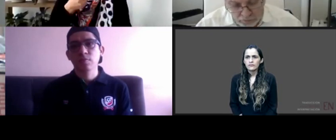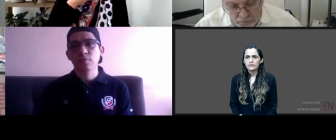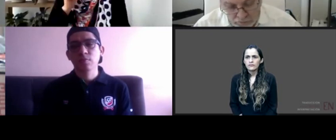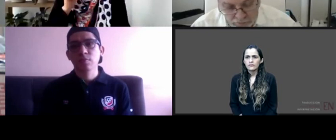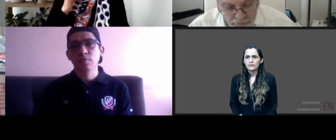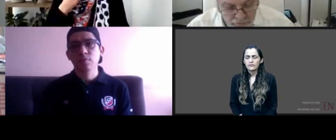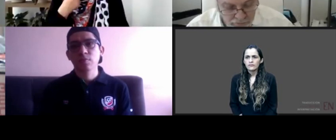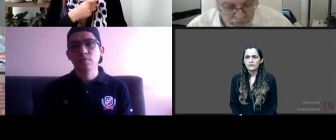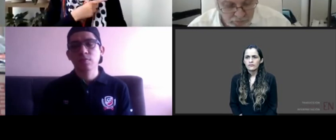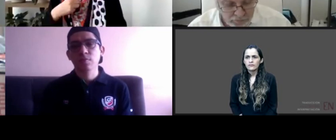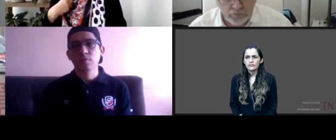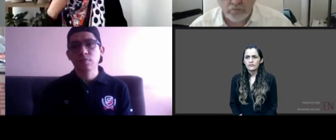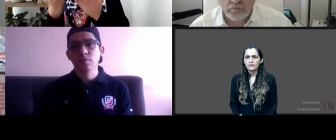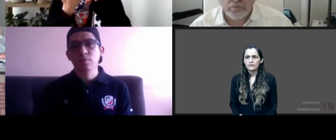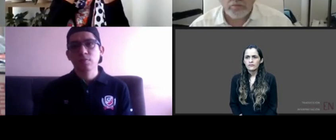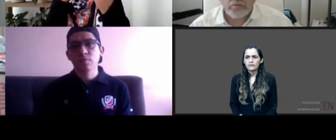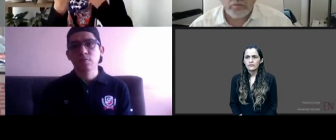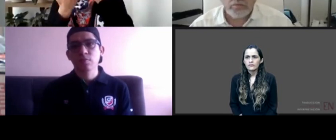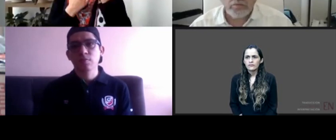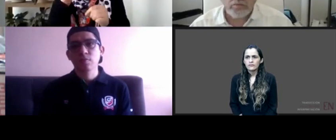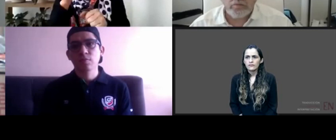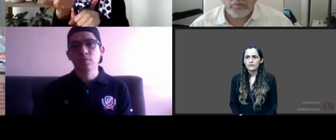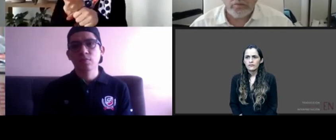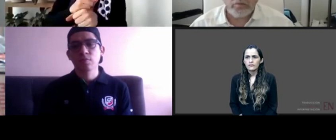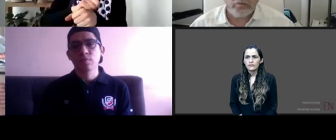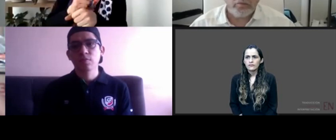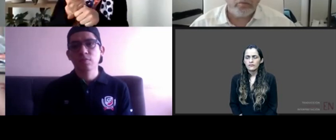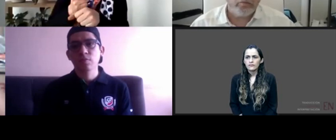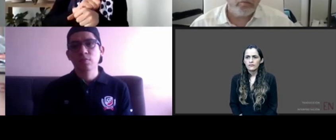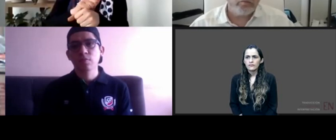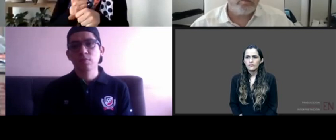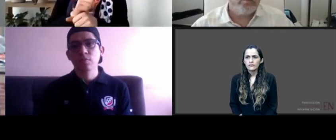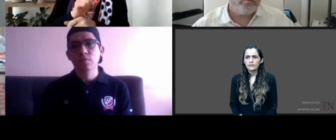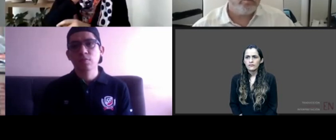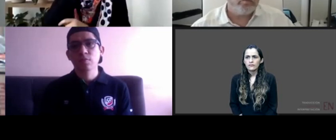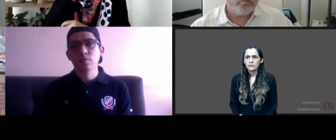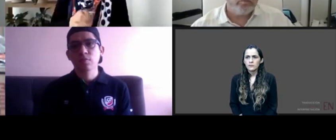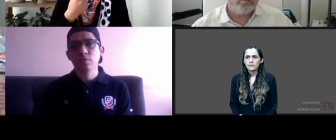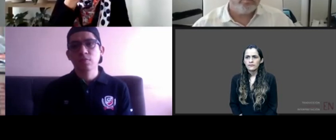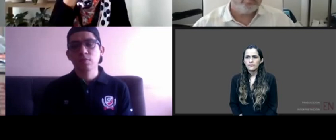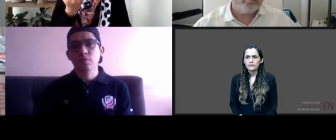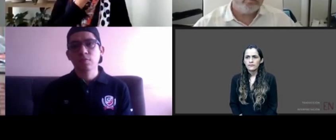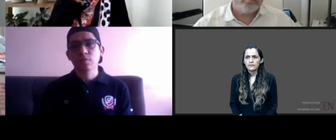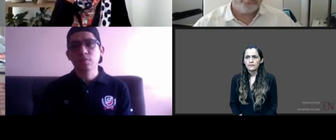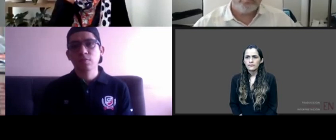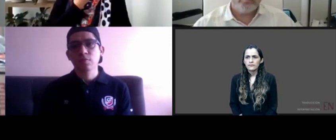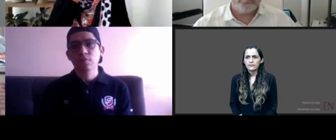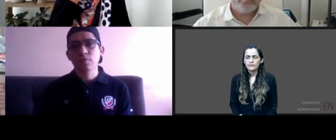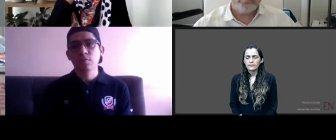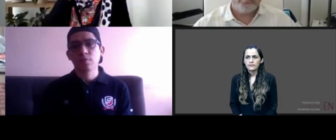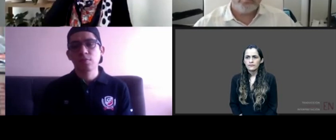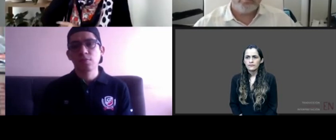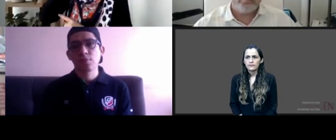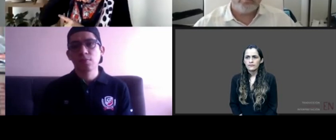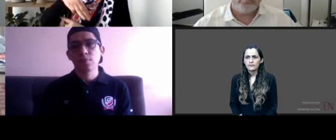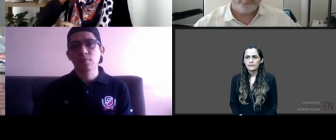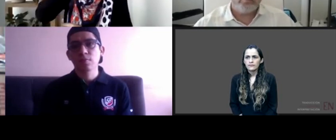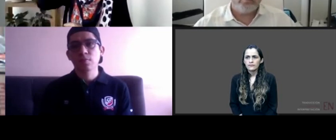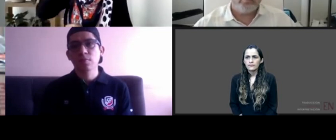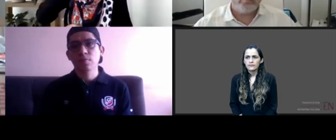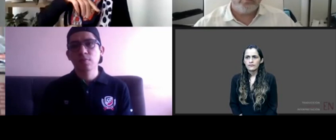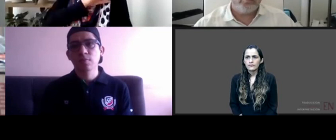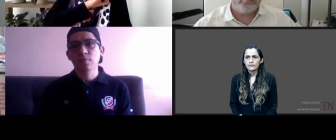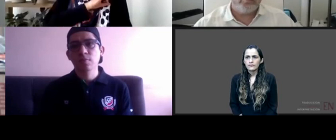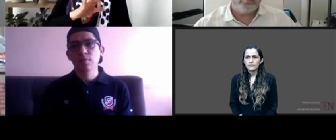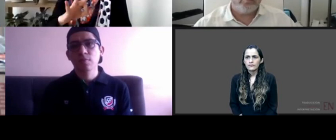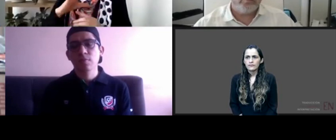gustaría que las personas, los maestros que quieren tener alumnos sordos o que se dedicarían a